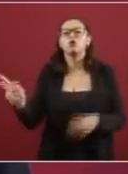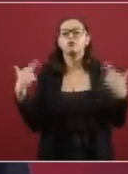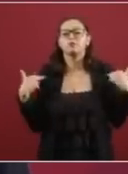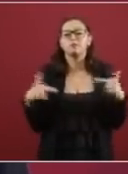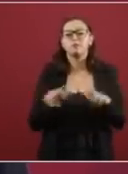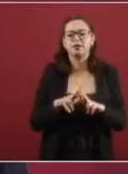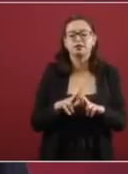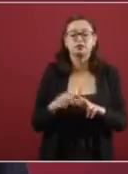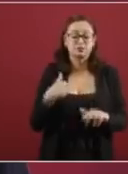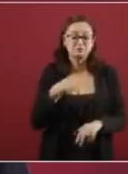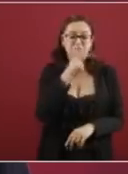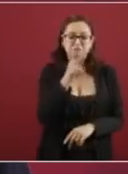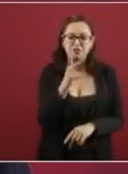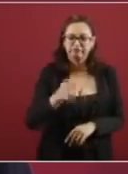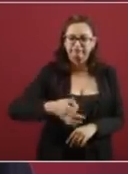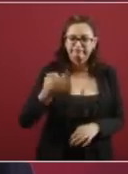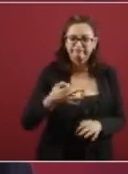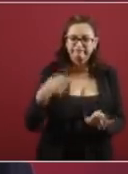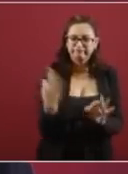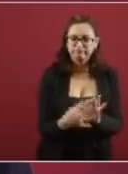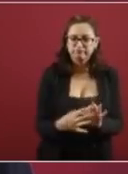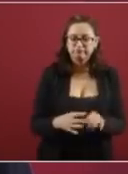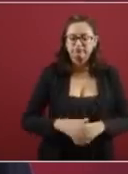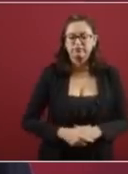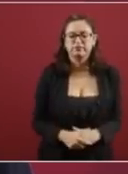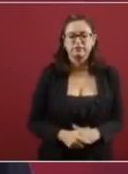Voy a cumplir mi palabra.